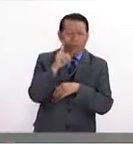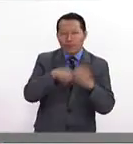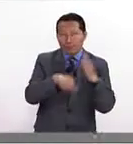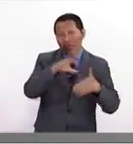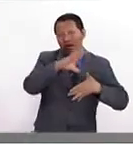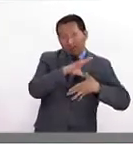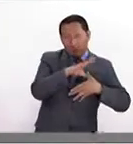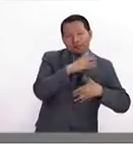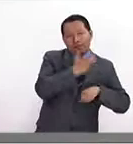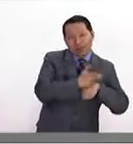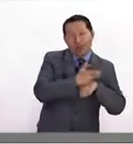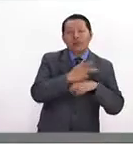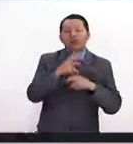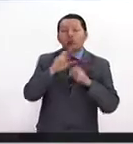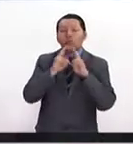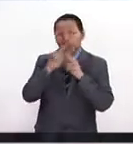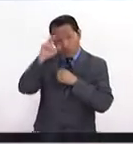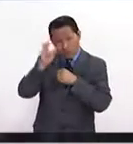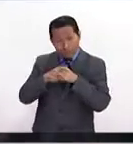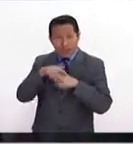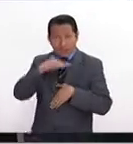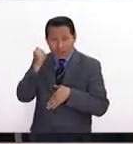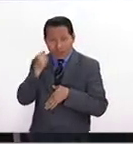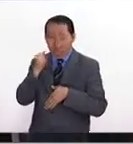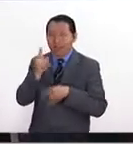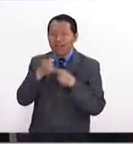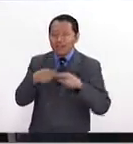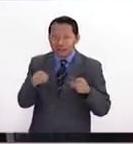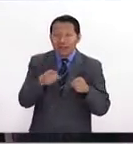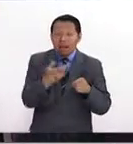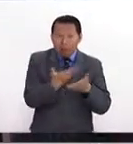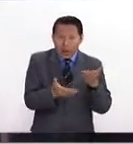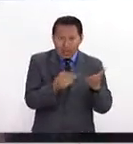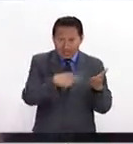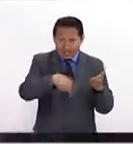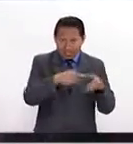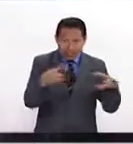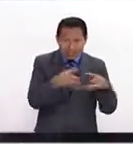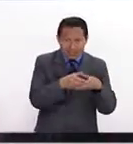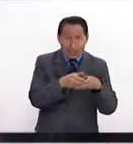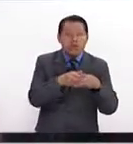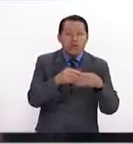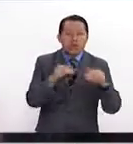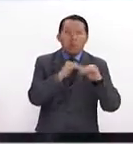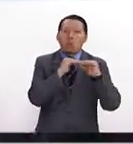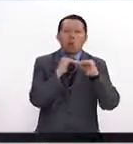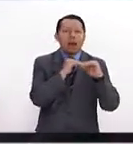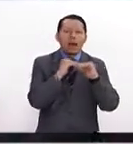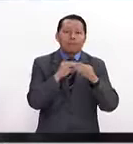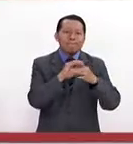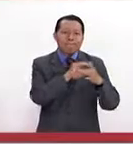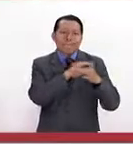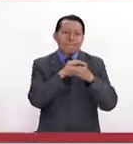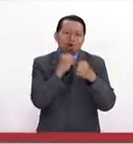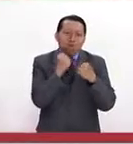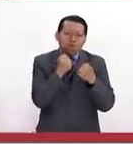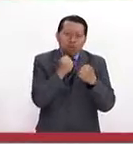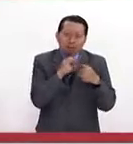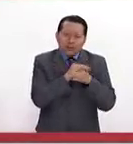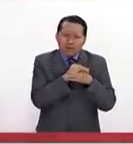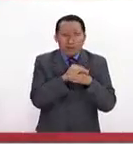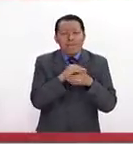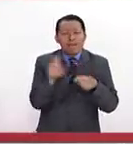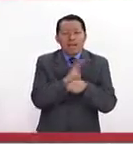Unidos, de la Unión Europea, Alemania. En esto conjuntan fuerzas en este tipo de bloques para poder tener beneficios en cuanto a